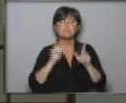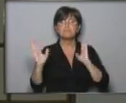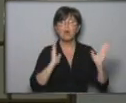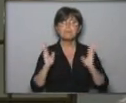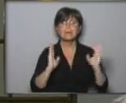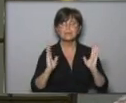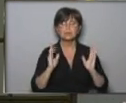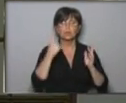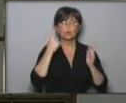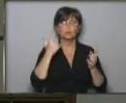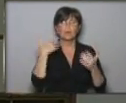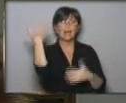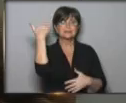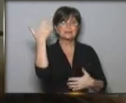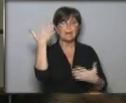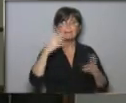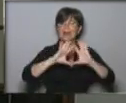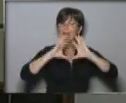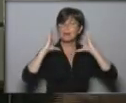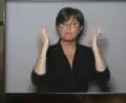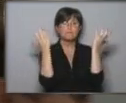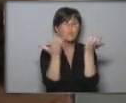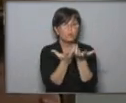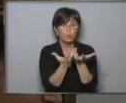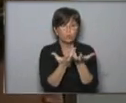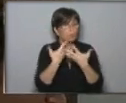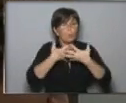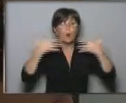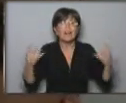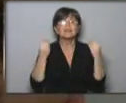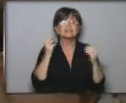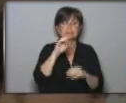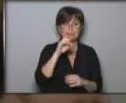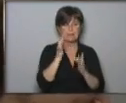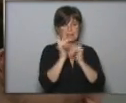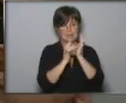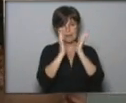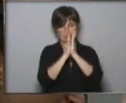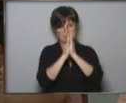asamblea tan amplia en todo el mundo como es la Iglesia.